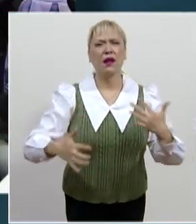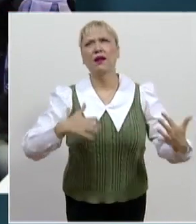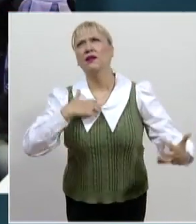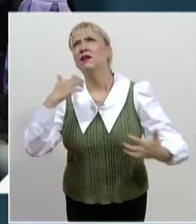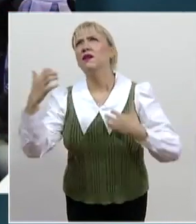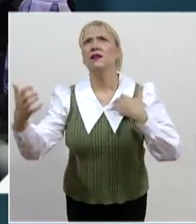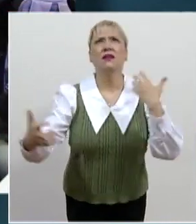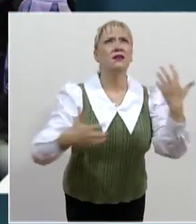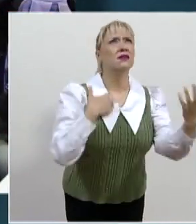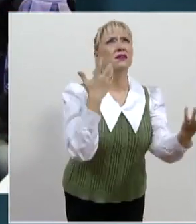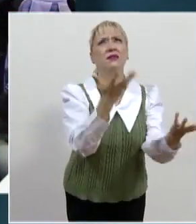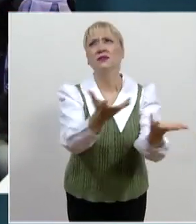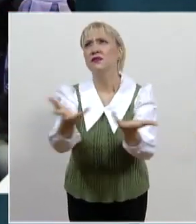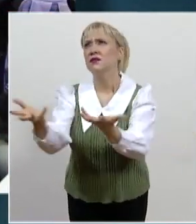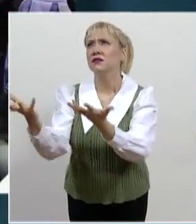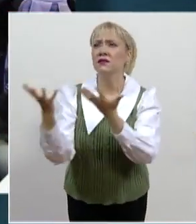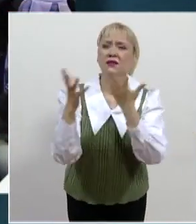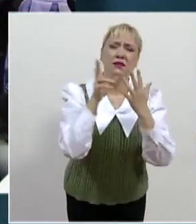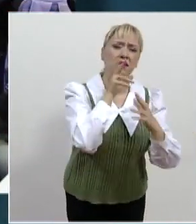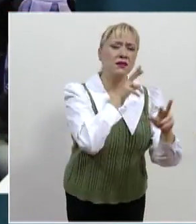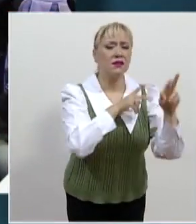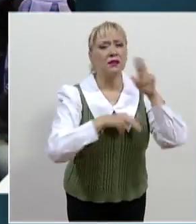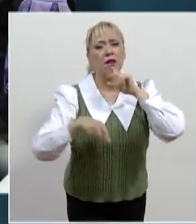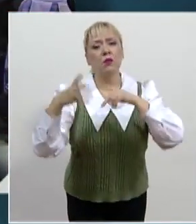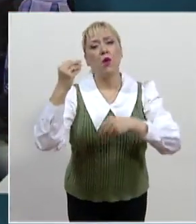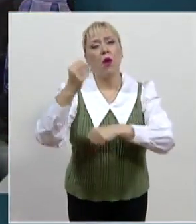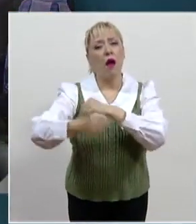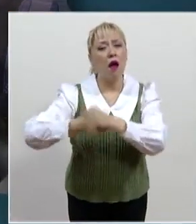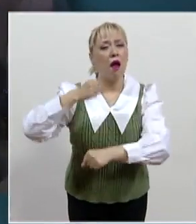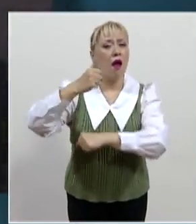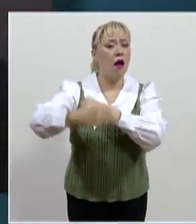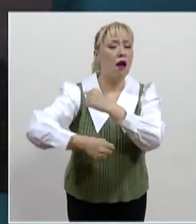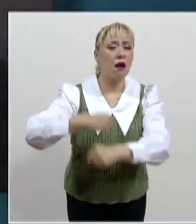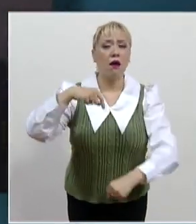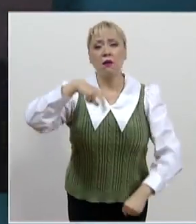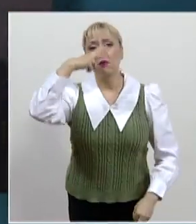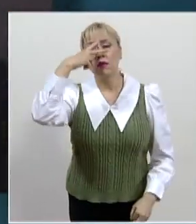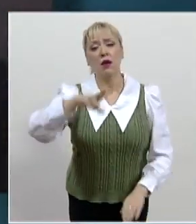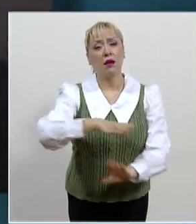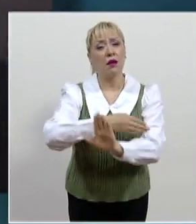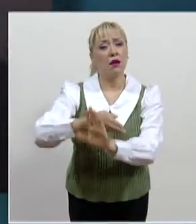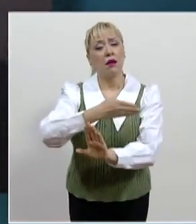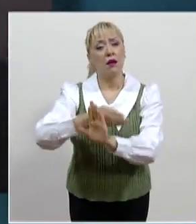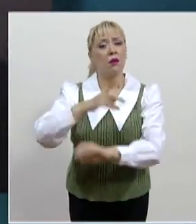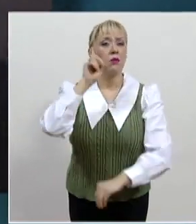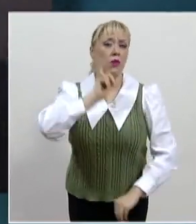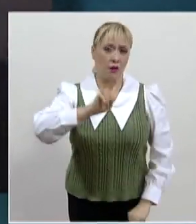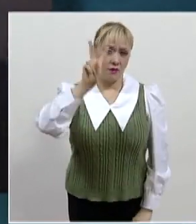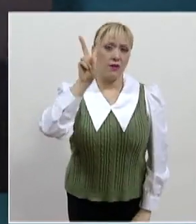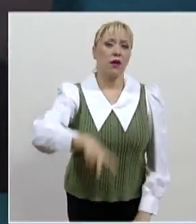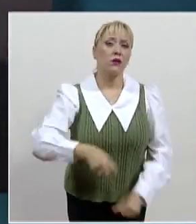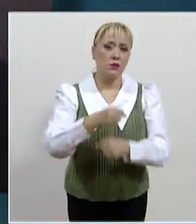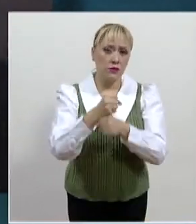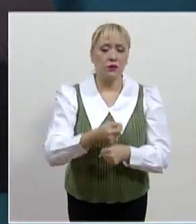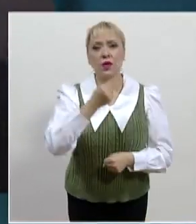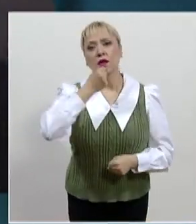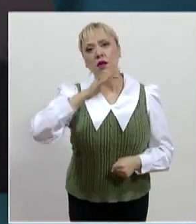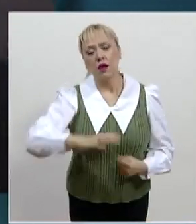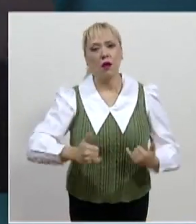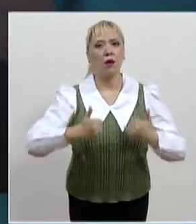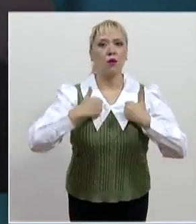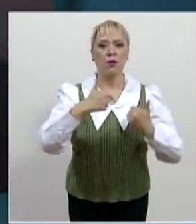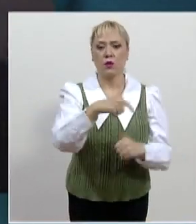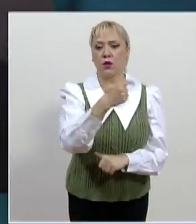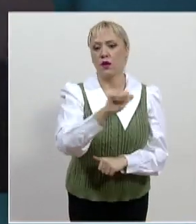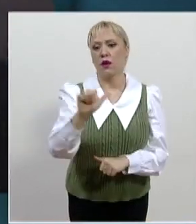desesperación que lleva décadas acumulándose en nuestro país por las violencias en contra de mujeres, de niñas y